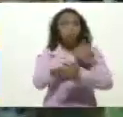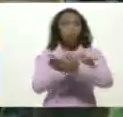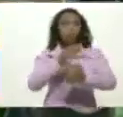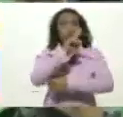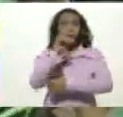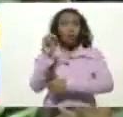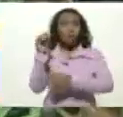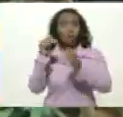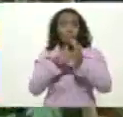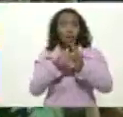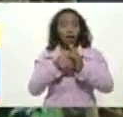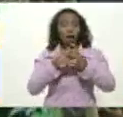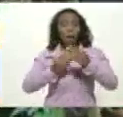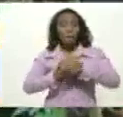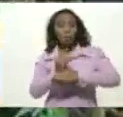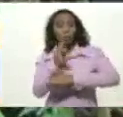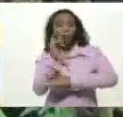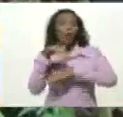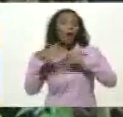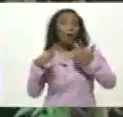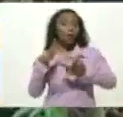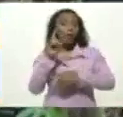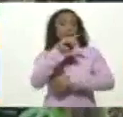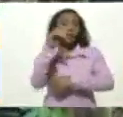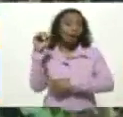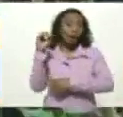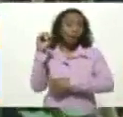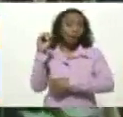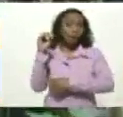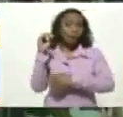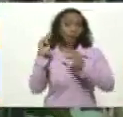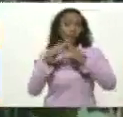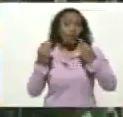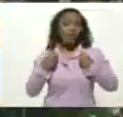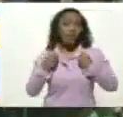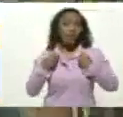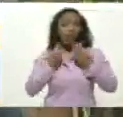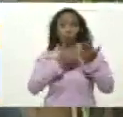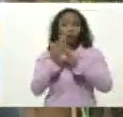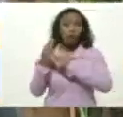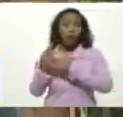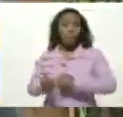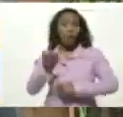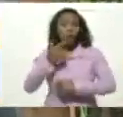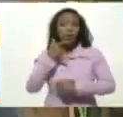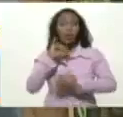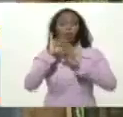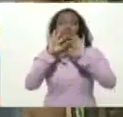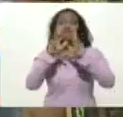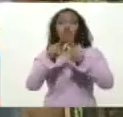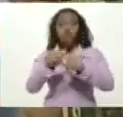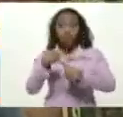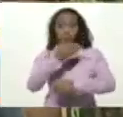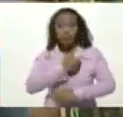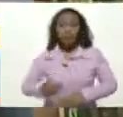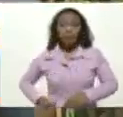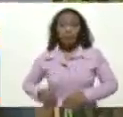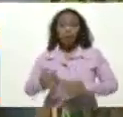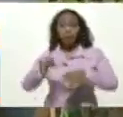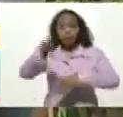1.200.000 plantas en 100 viveros comunitarios. Es importante decirle, presidente, que asumimos su